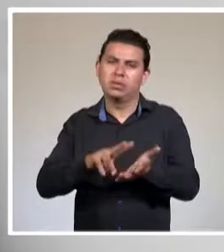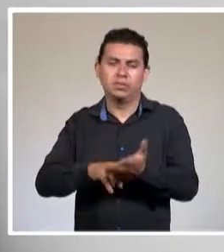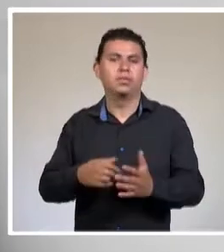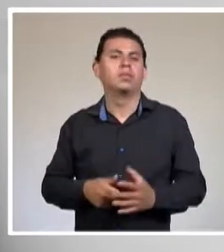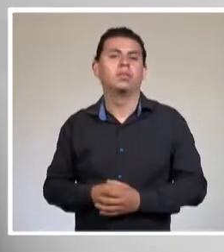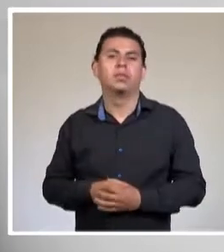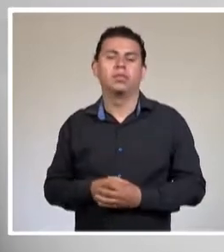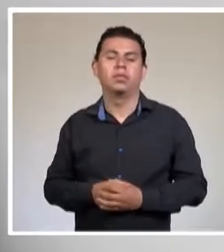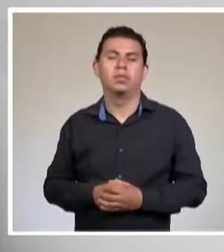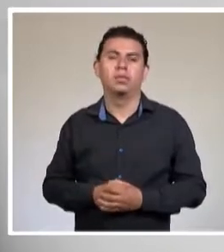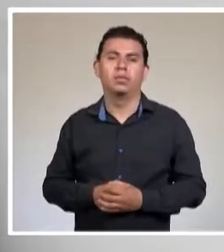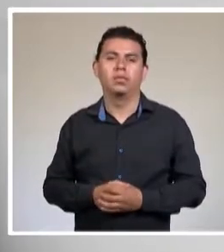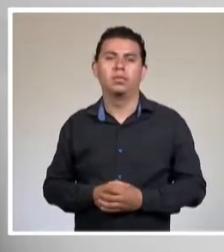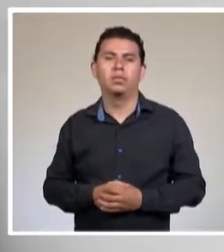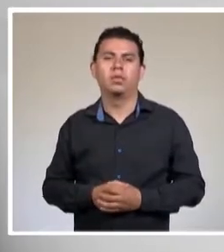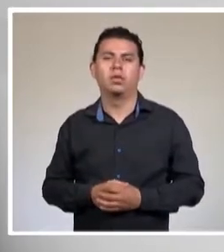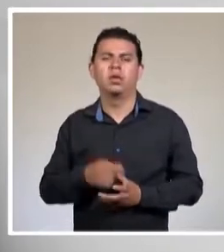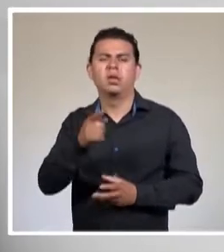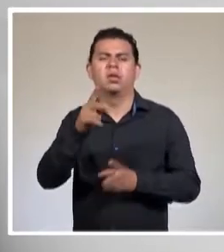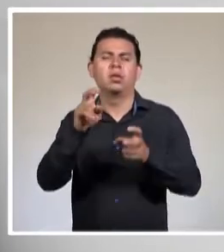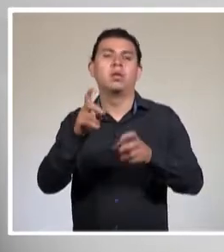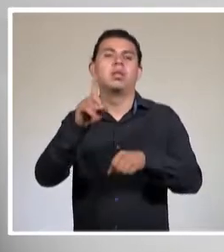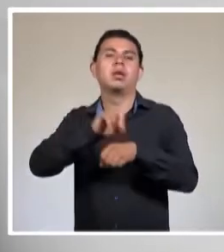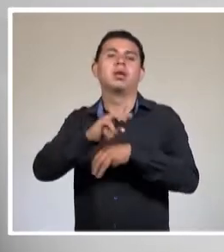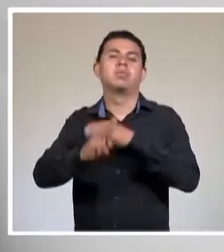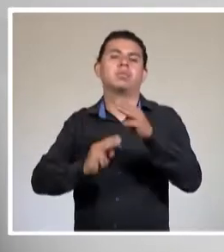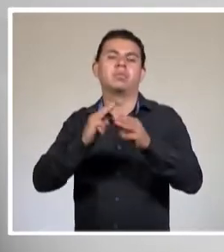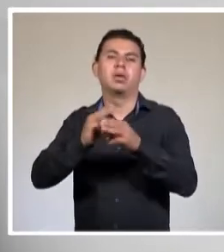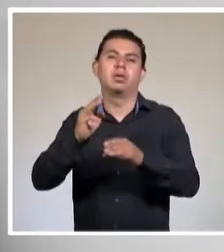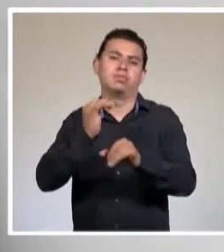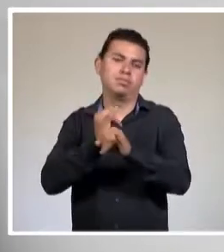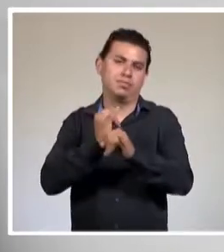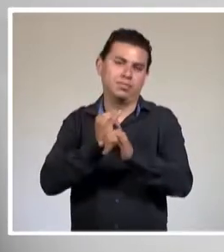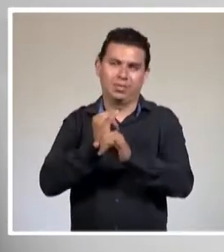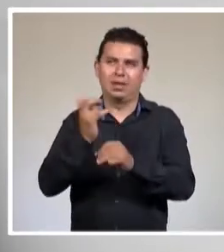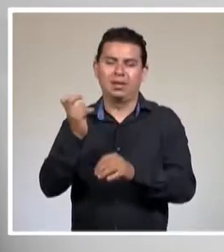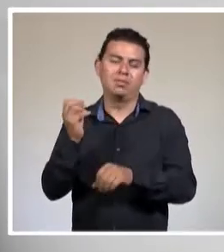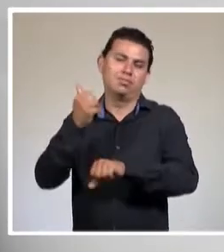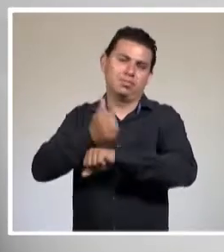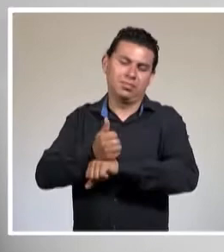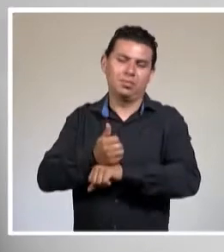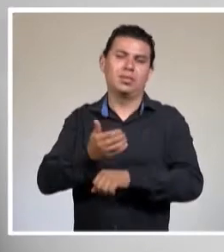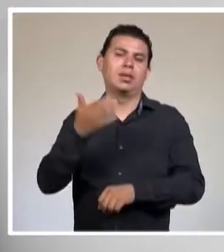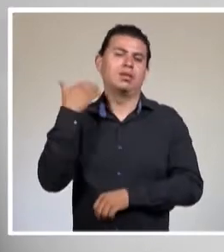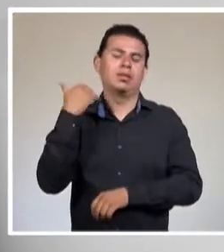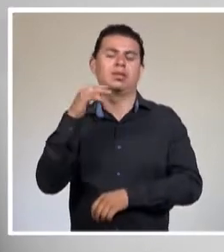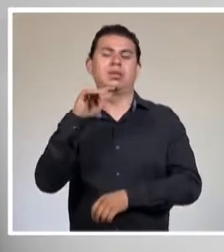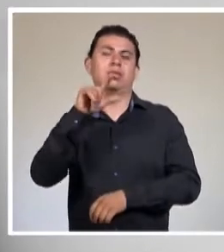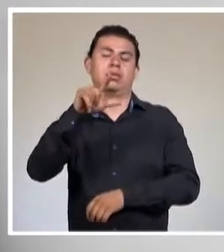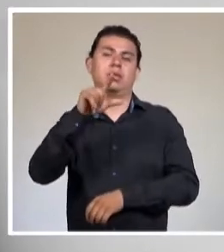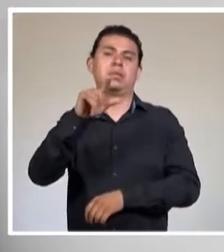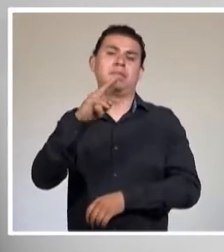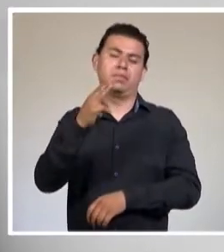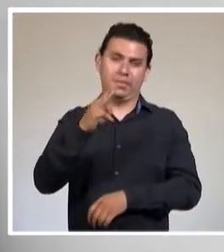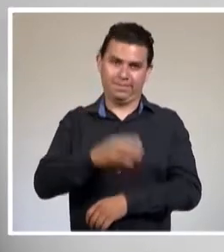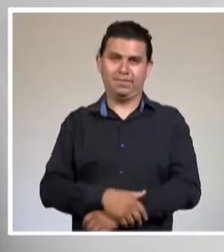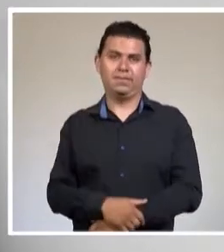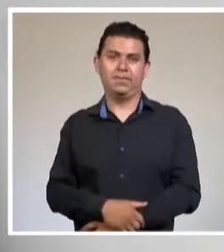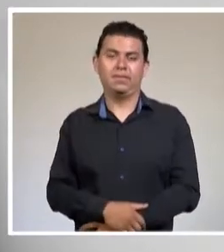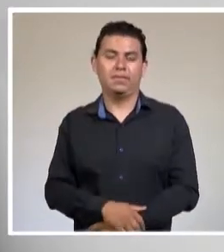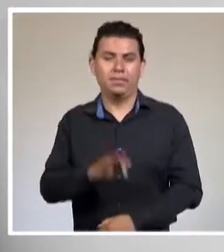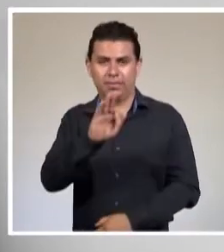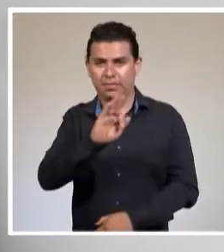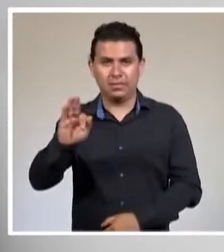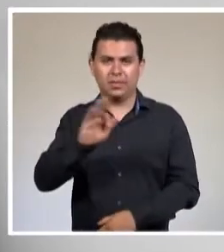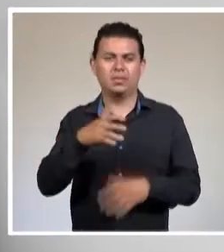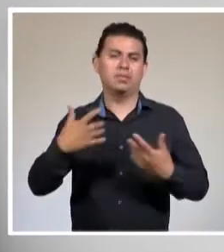vienen a propósito del día mundial del inter de las telecomunicaciones celebrado el pasado 17 de mayo esta fecha